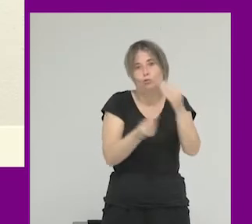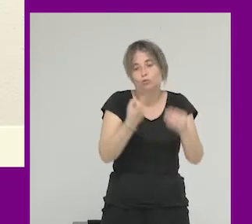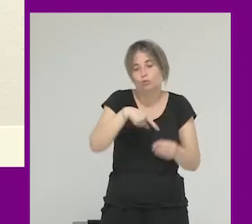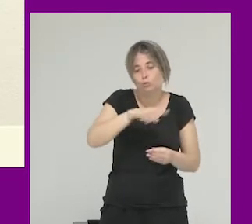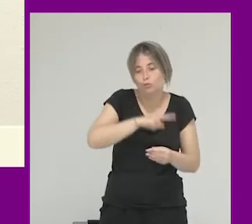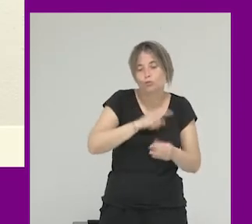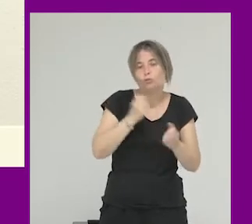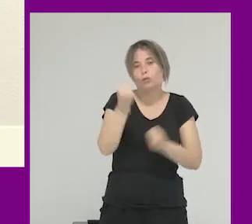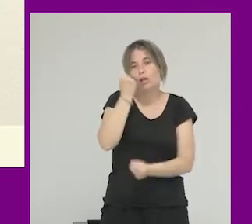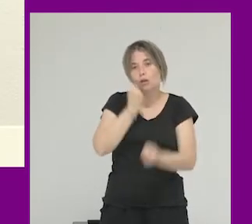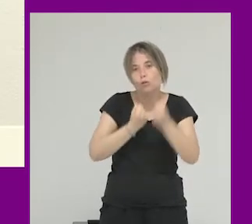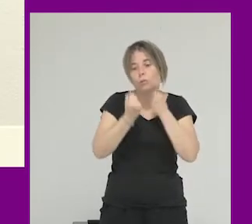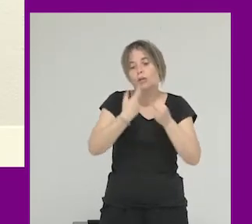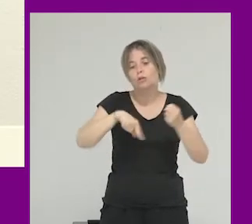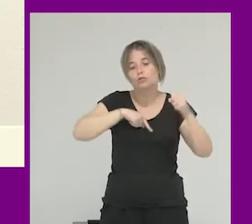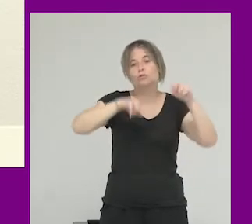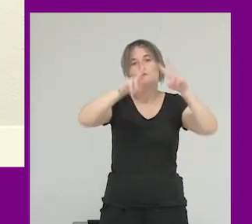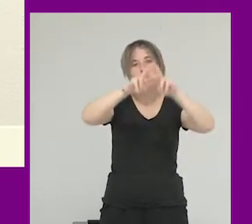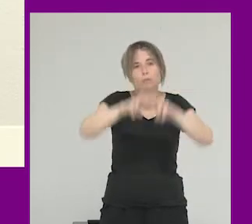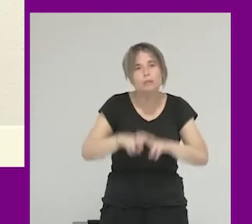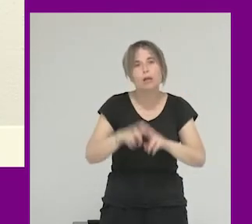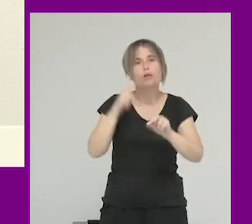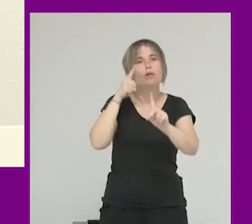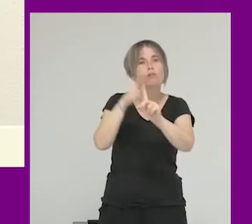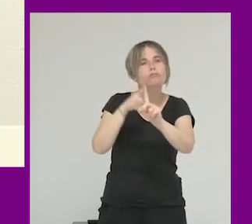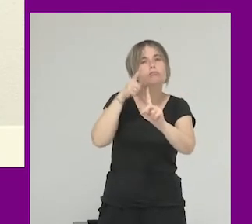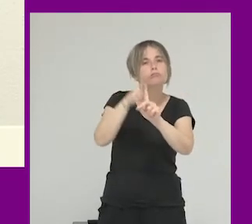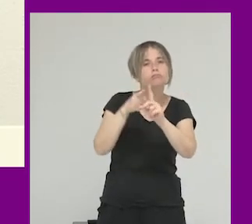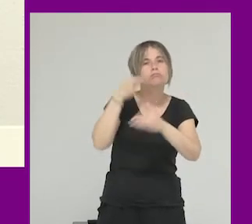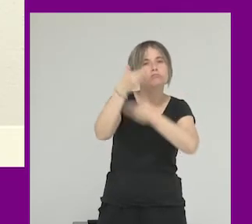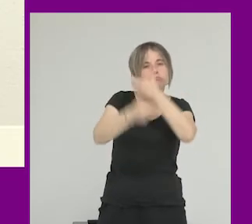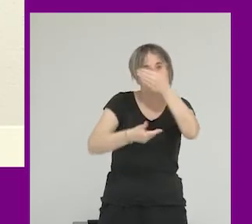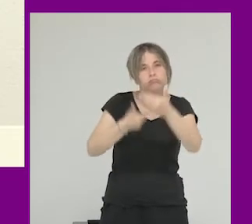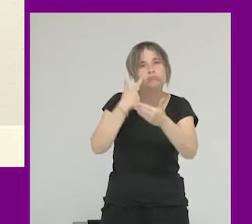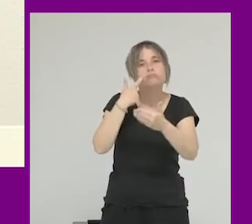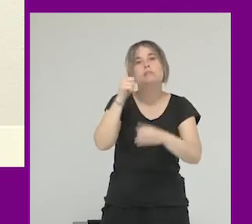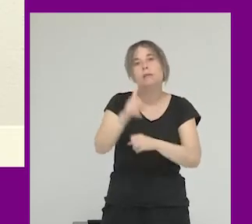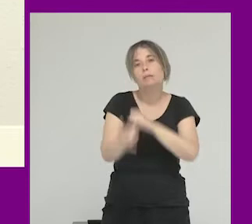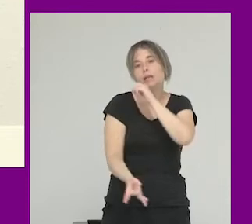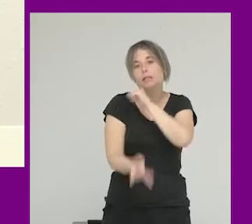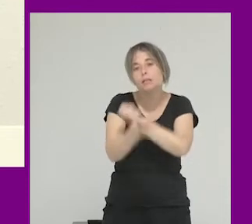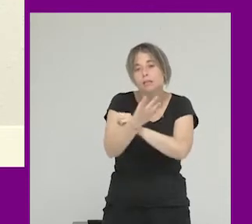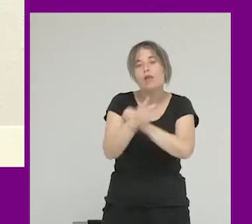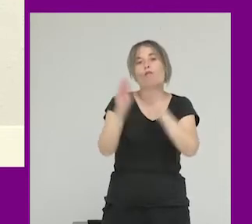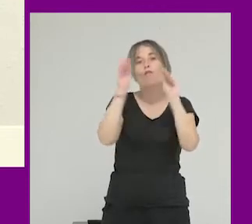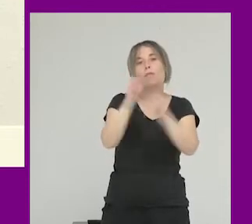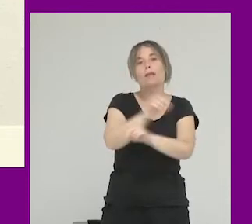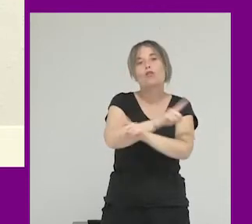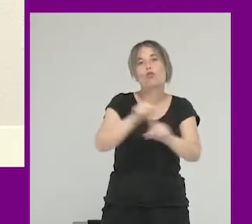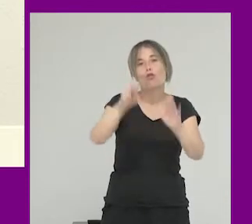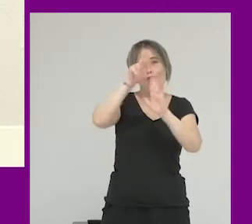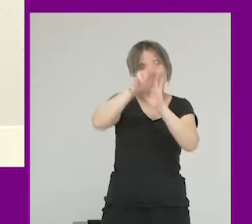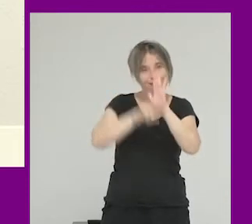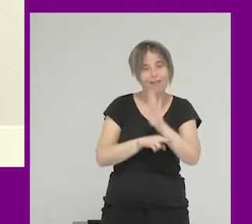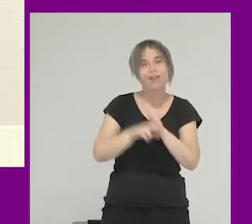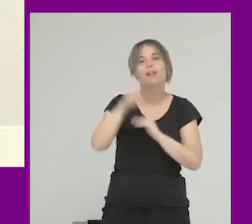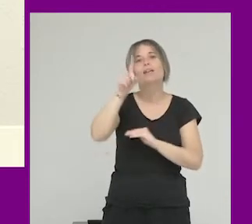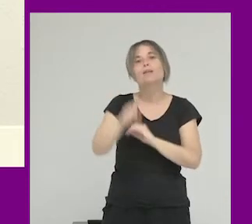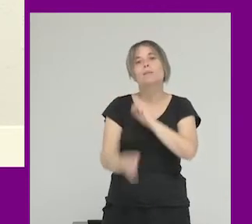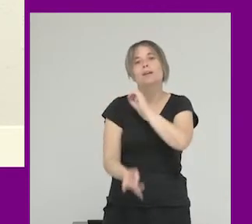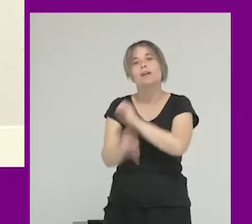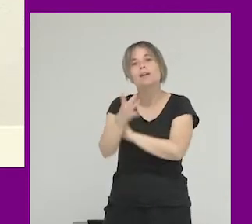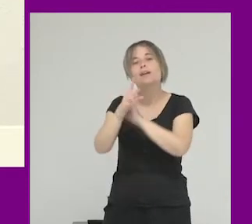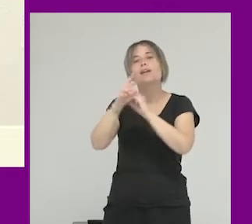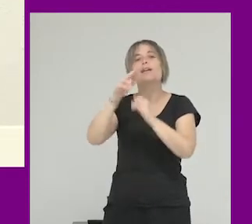tema económico. Hemos seguido investigando, iniciamos formación no reglada, iniciamos investigación